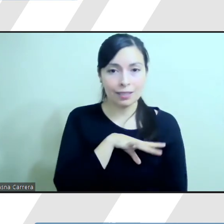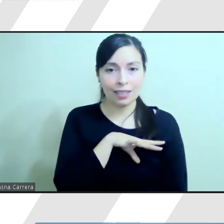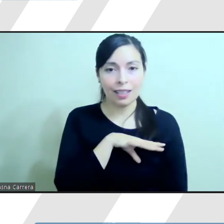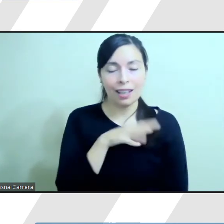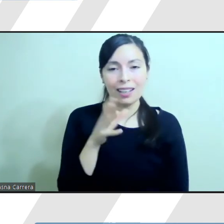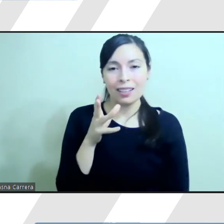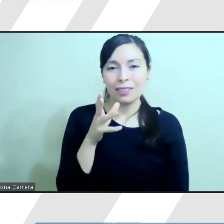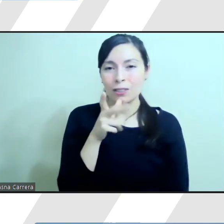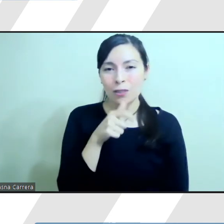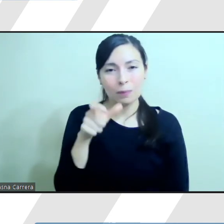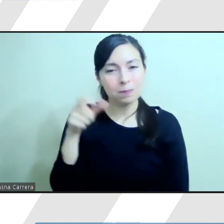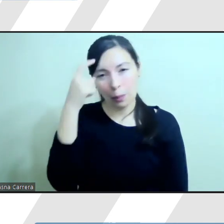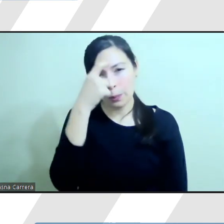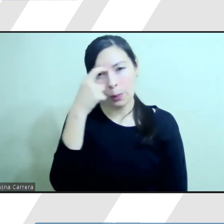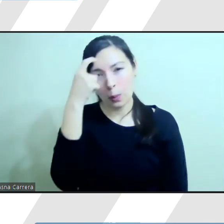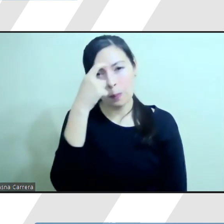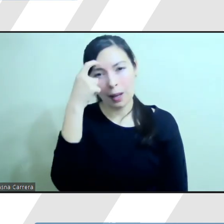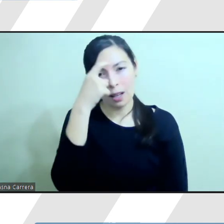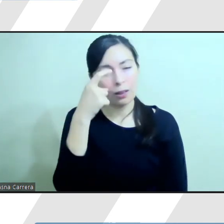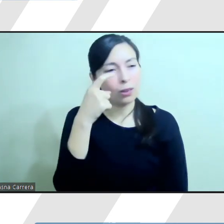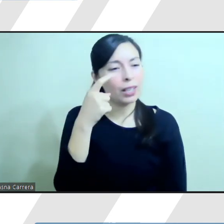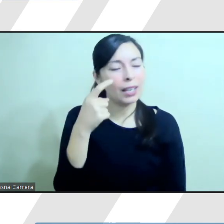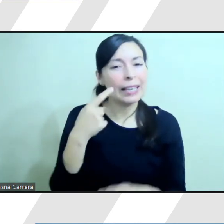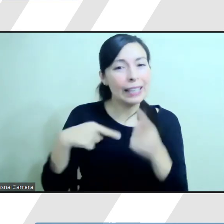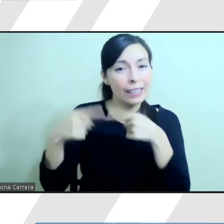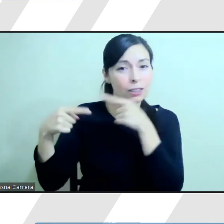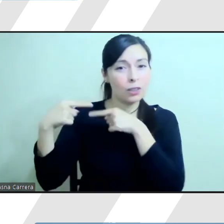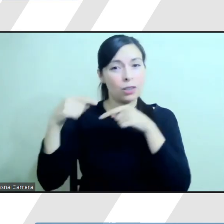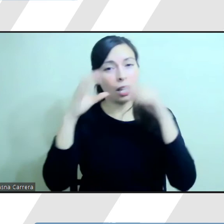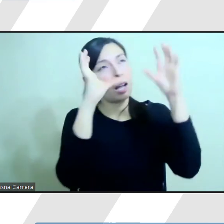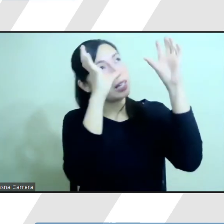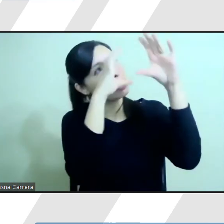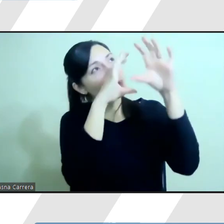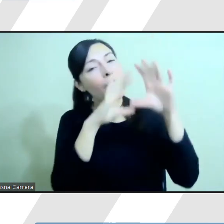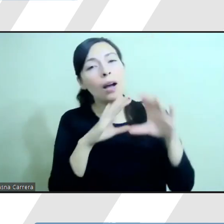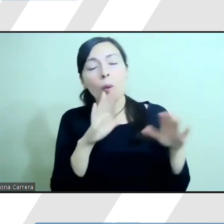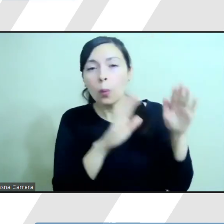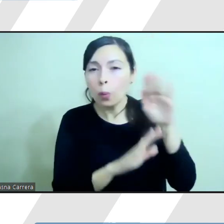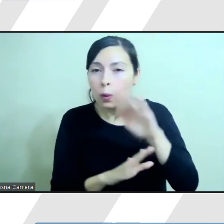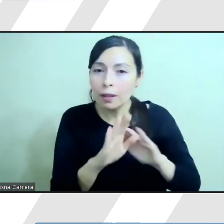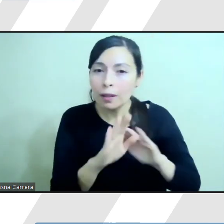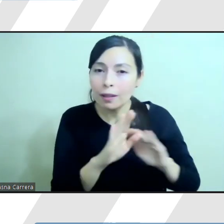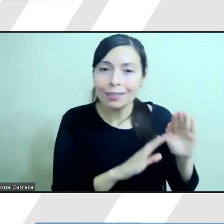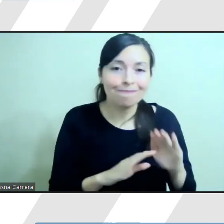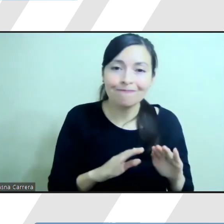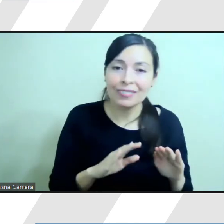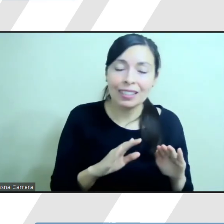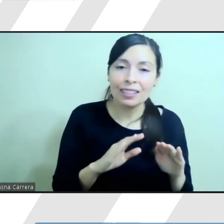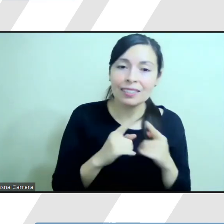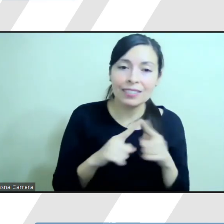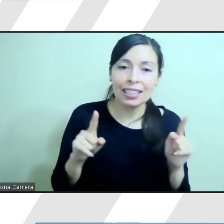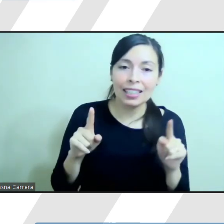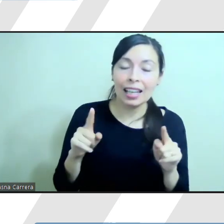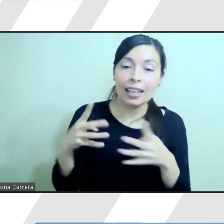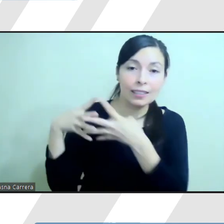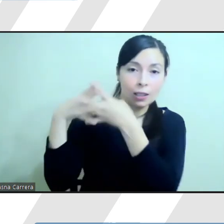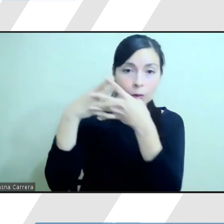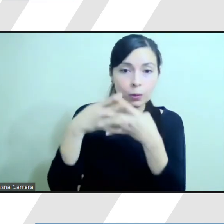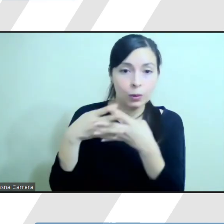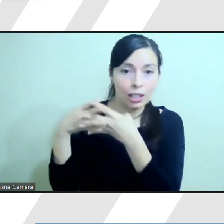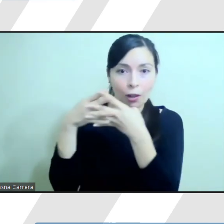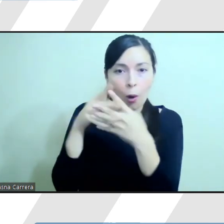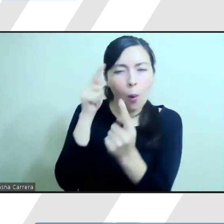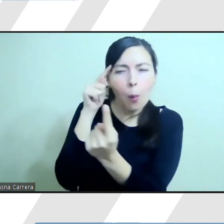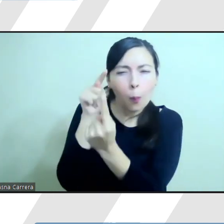tan sistemática por preservar la historia de la astronomía hasta ahora. Allá en Estados Unidos hay una preocupación que es